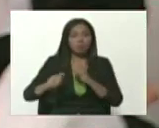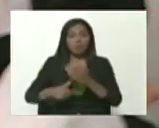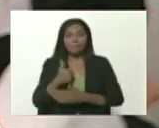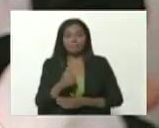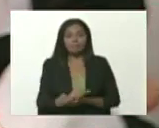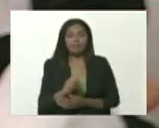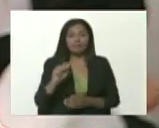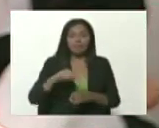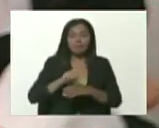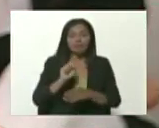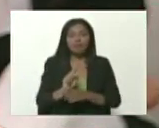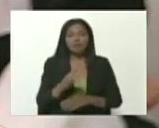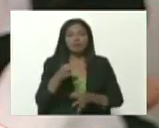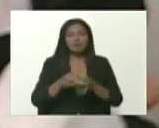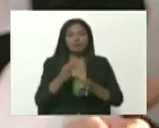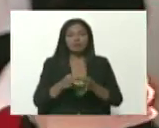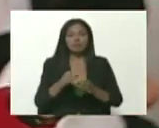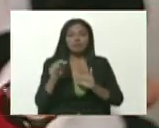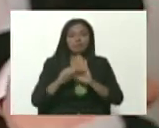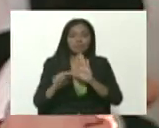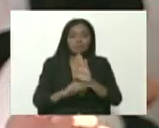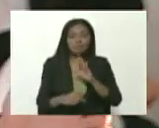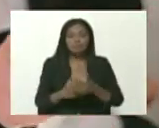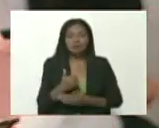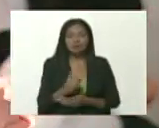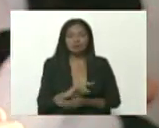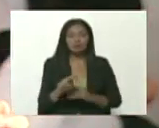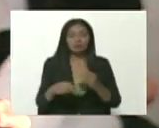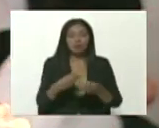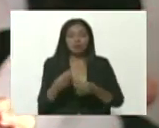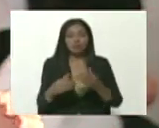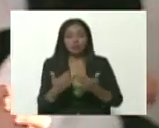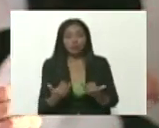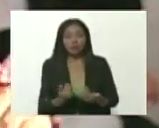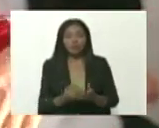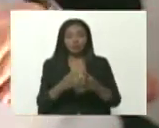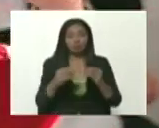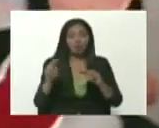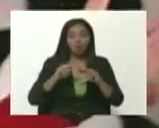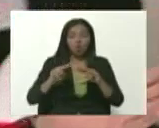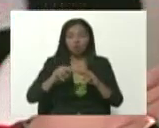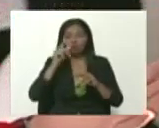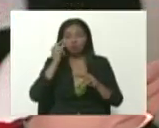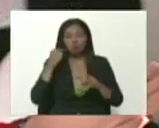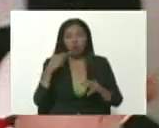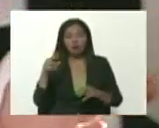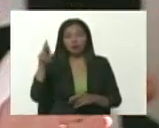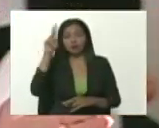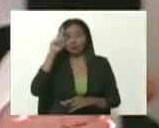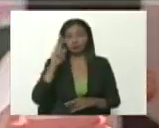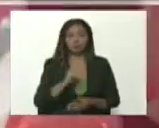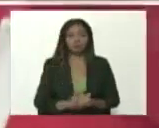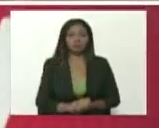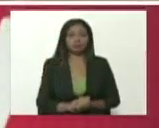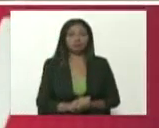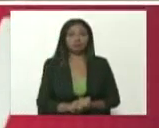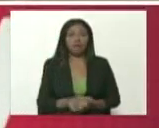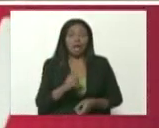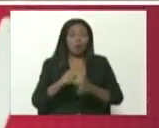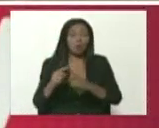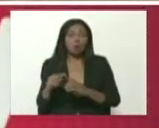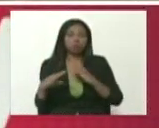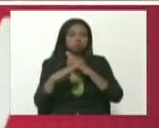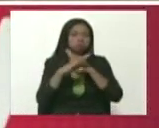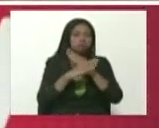el 1 de septiembre, como usted lo instruyó, para ubicar a todos los niños y niñas que por alguna razón, producto del